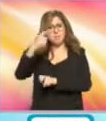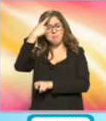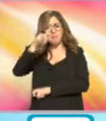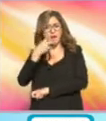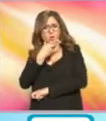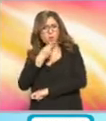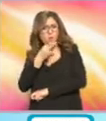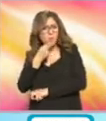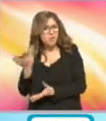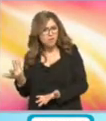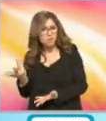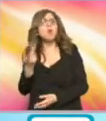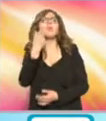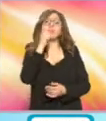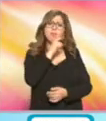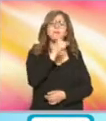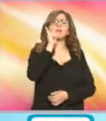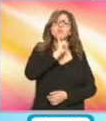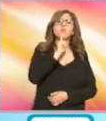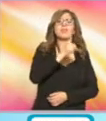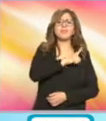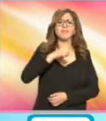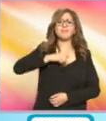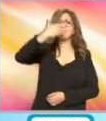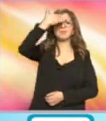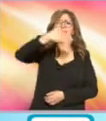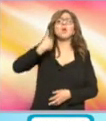tenemos que aprender nosotras de esto? ¿De qué manera